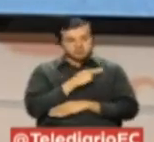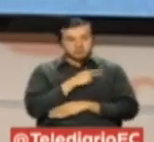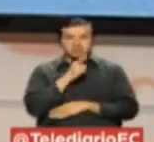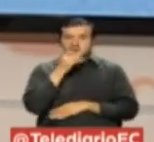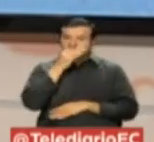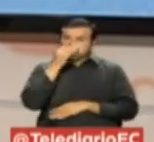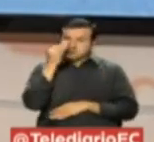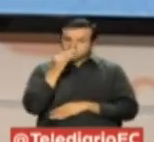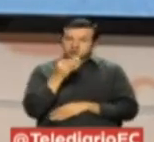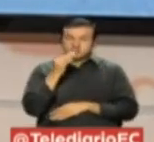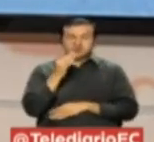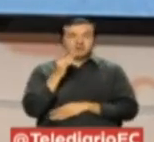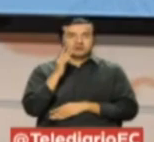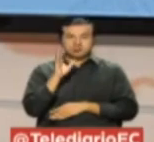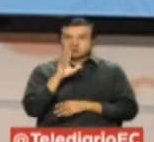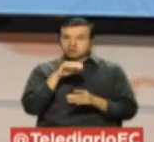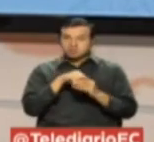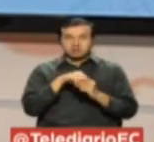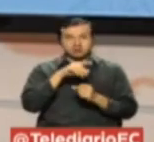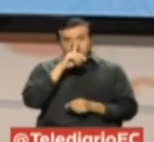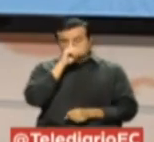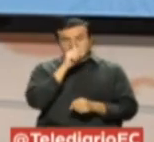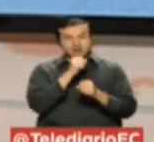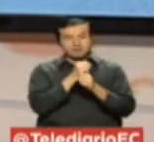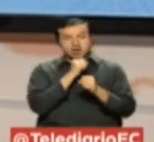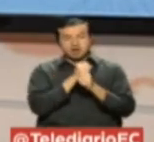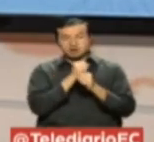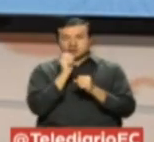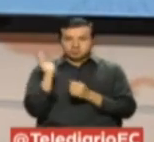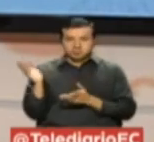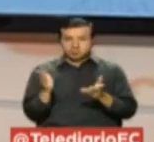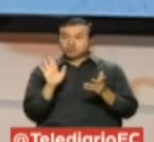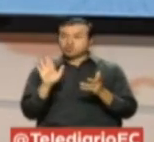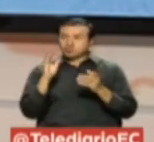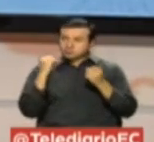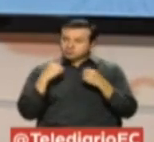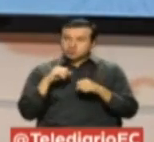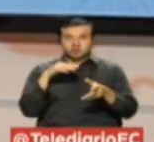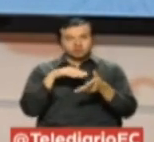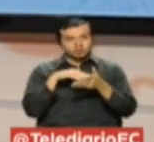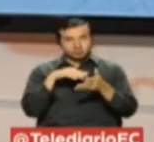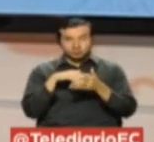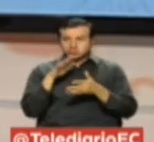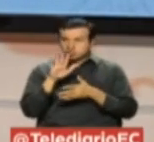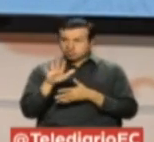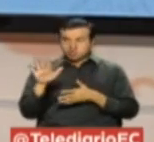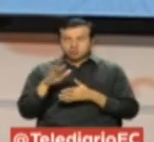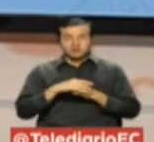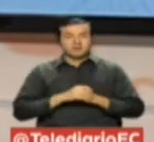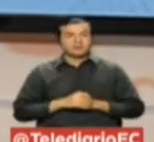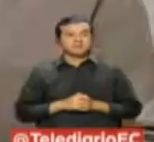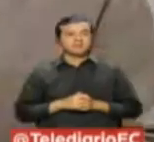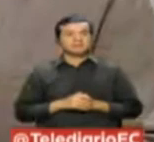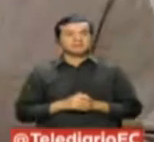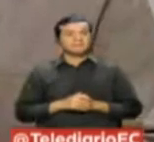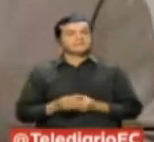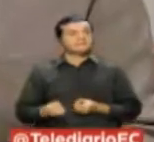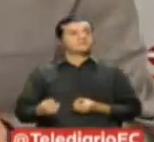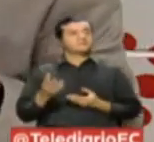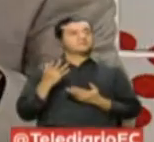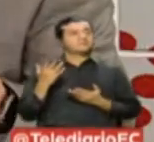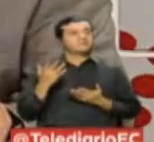merecen un lugar un puesto en los medios de comunicación de acuerdo a su esfuerzo también que merecen dígame